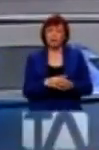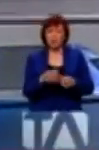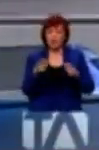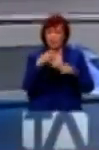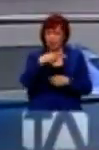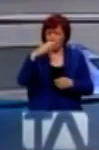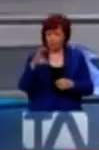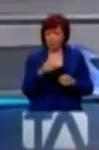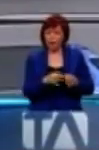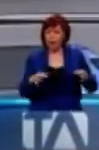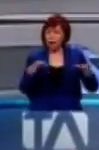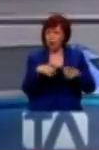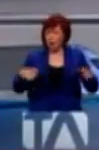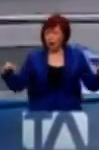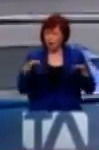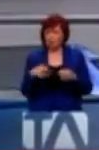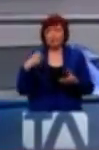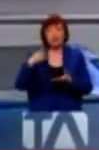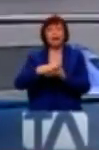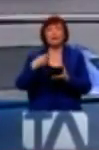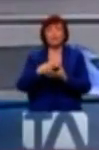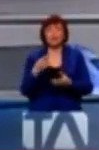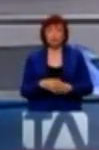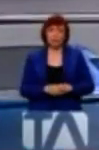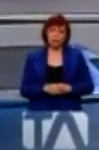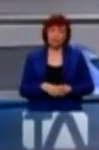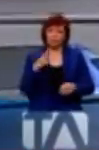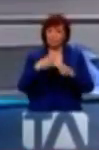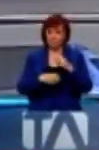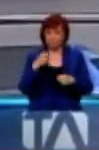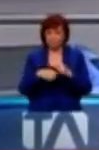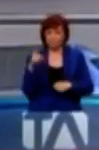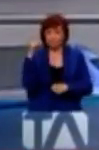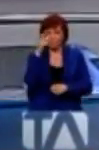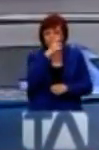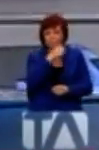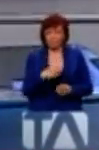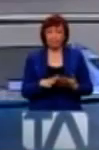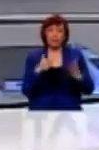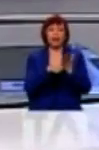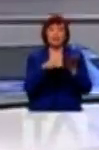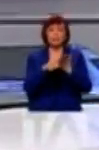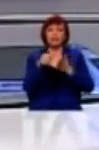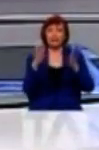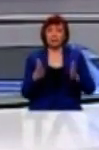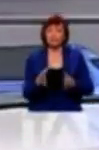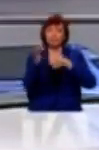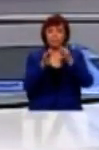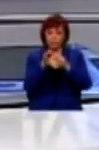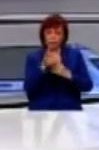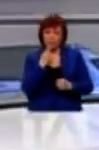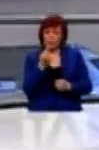hay en la provincia, según denunciaron representantes del gremio ante los ministros de Acuacultura y Medio Ambiente. Ellos exigen